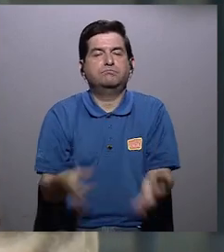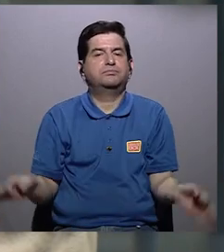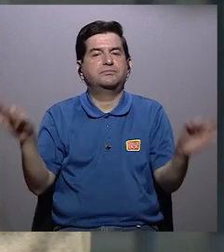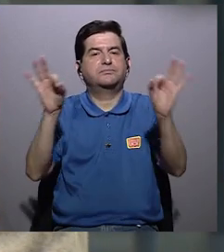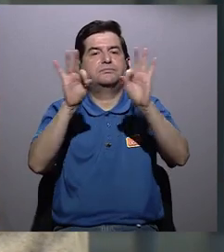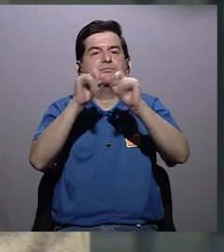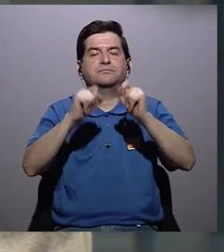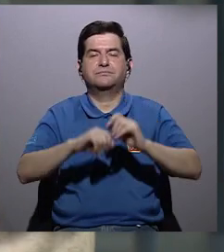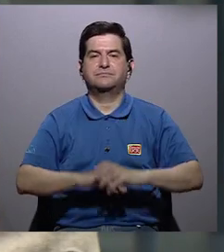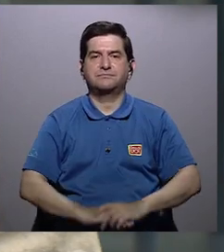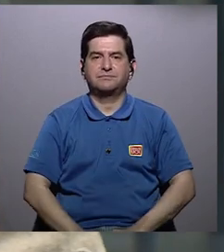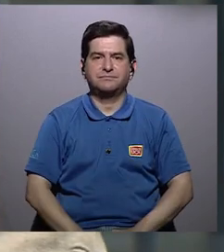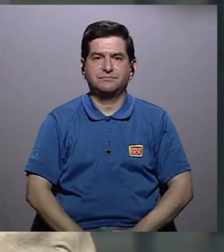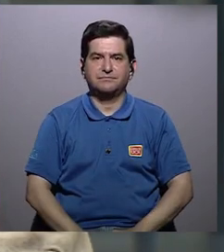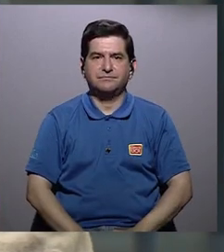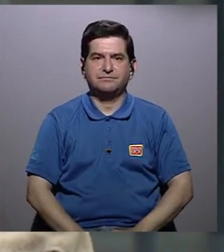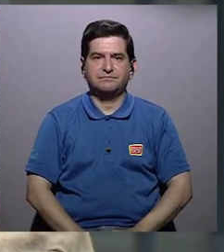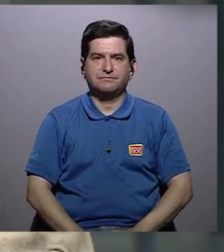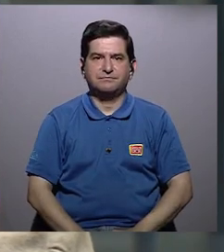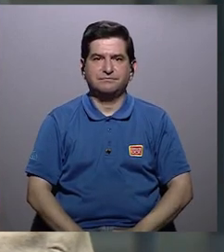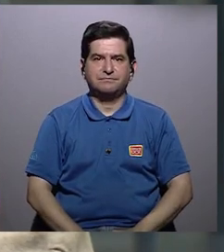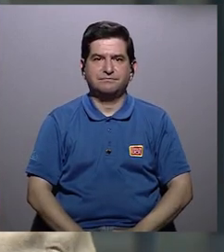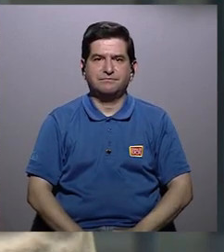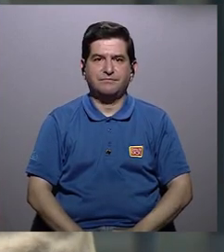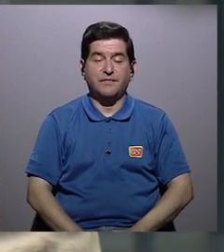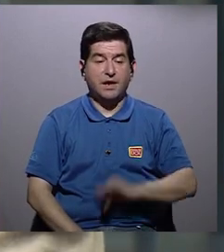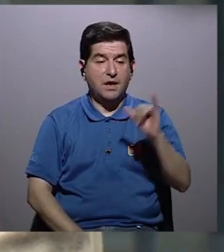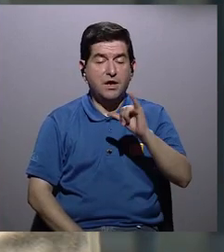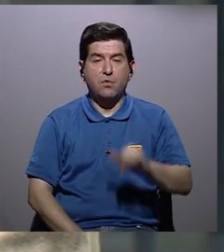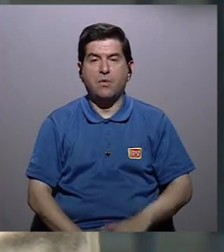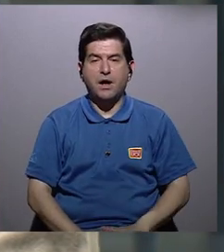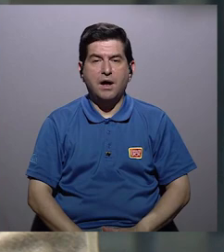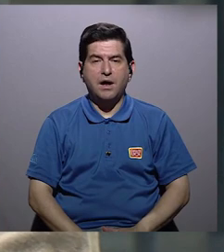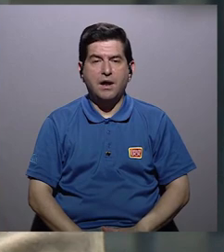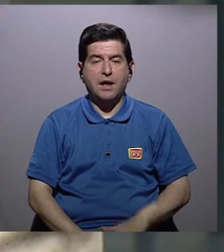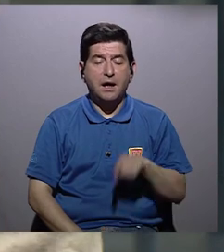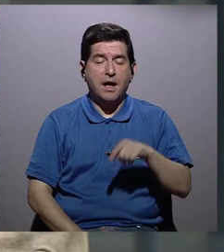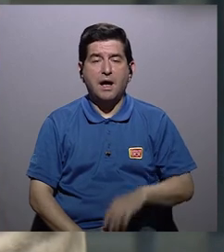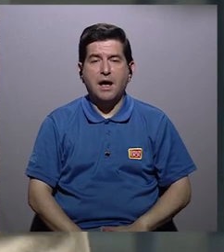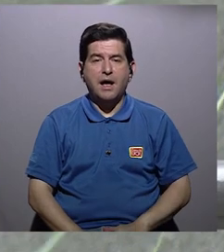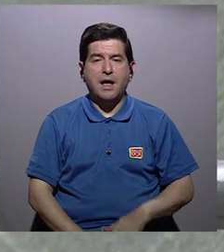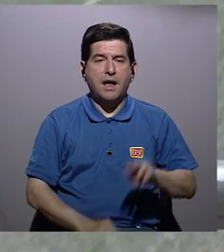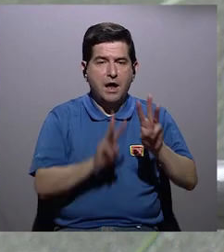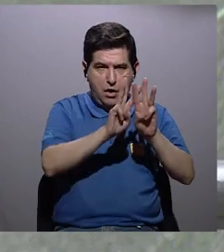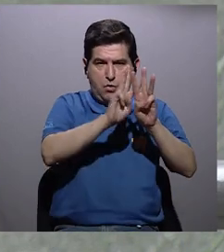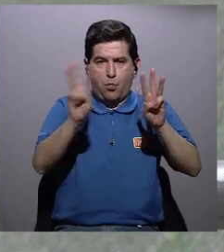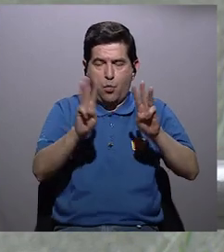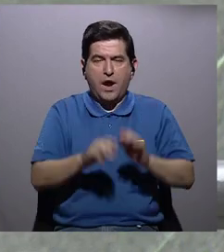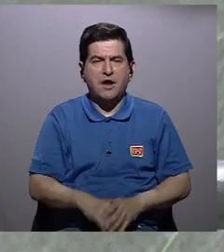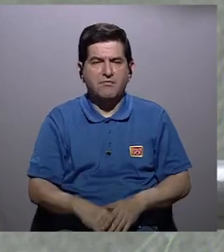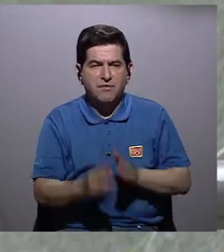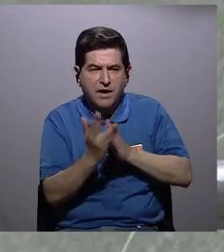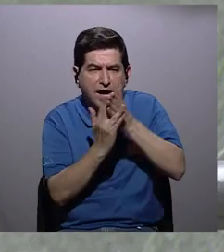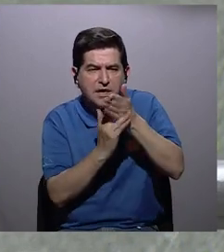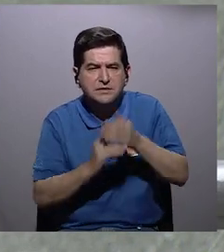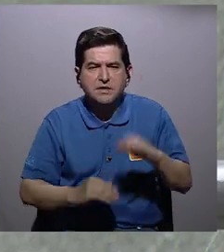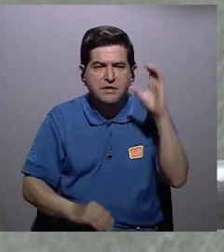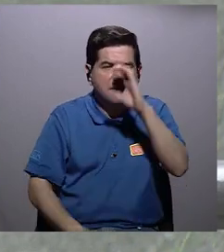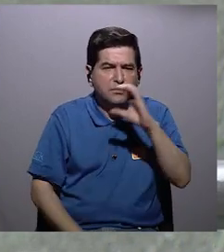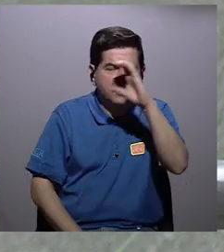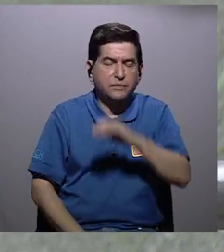importante. El navegar por la web. los usos, el tercer uso, y